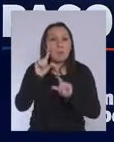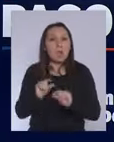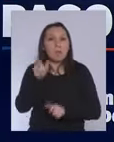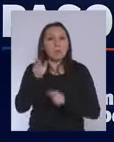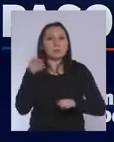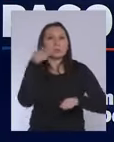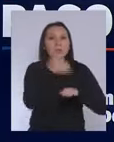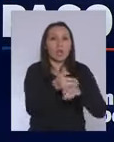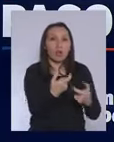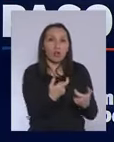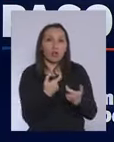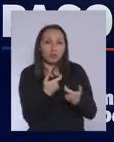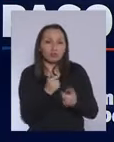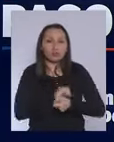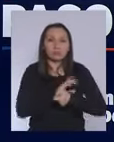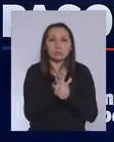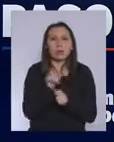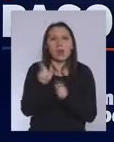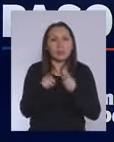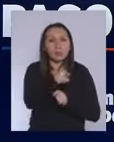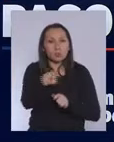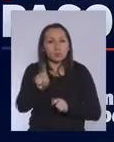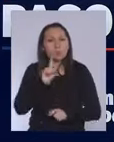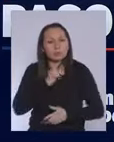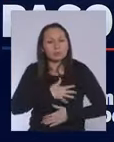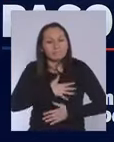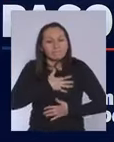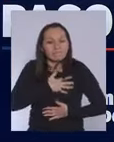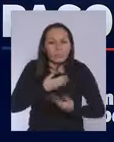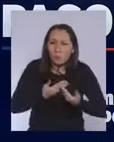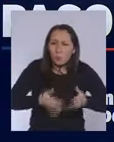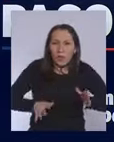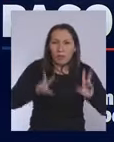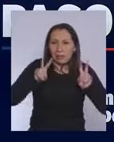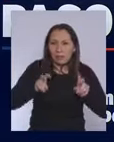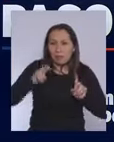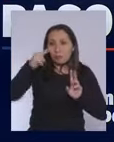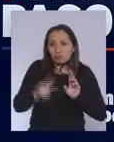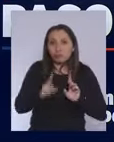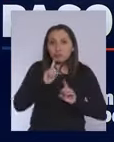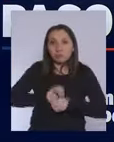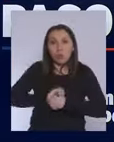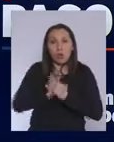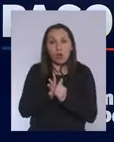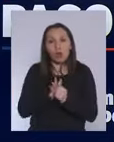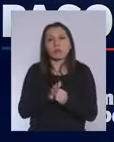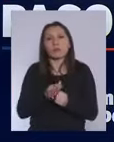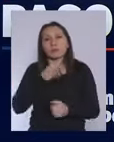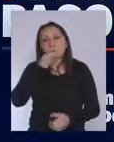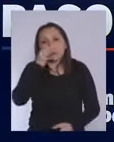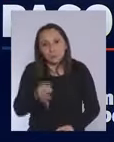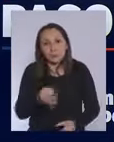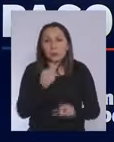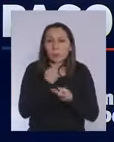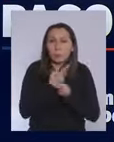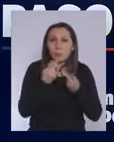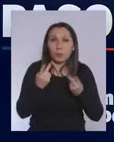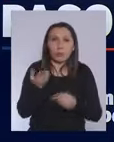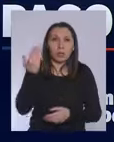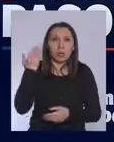lo tanto hacemos un llamado a la ciudadanía para que se presenta cualquiera de los síntomas propios de coronavirus que hemos publicado